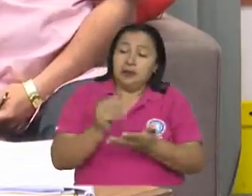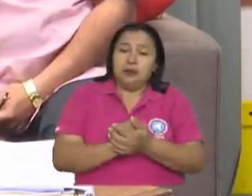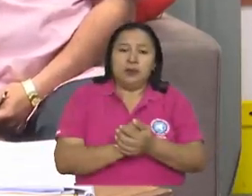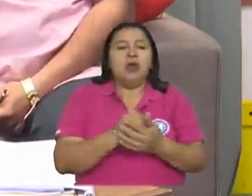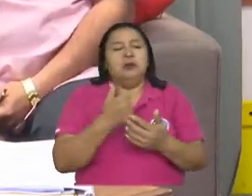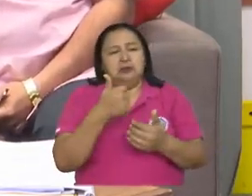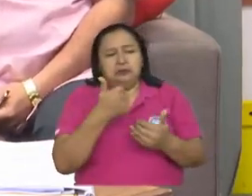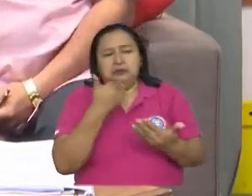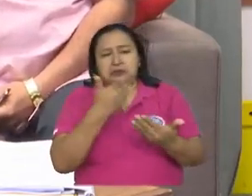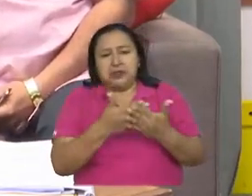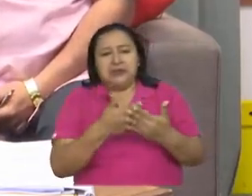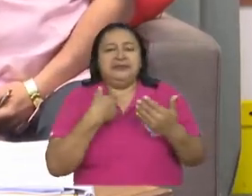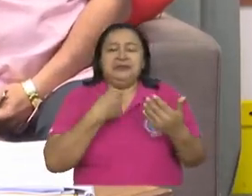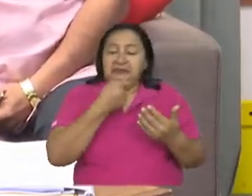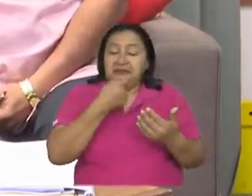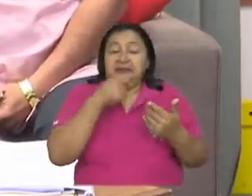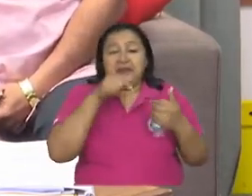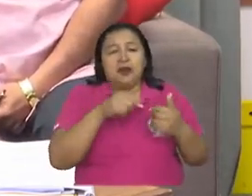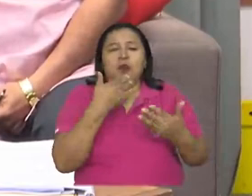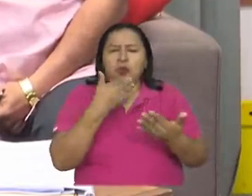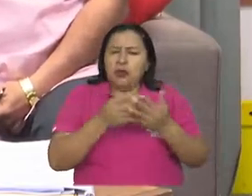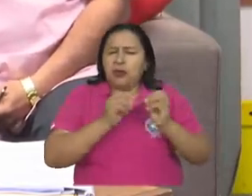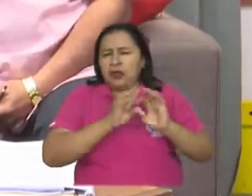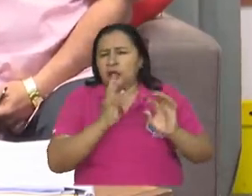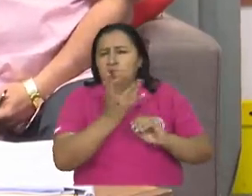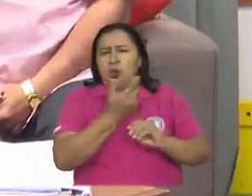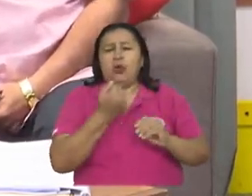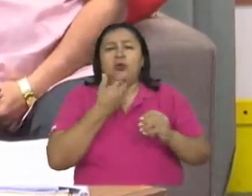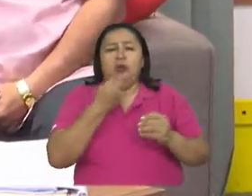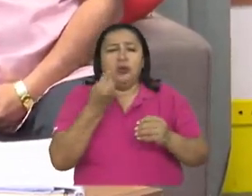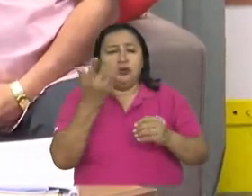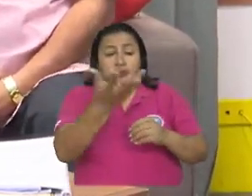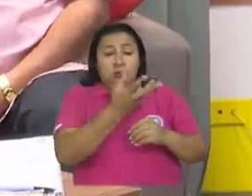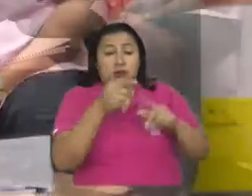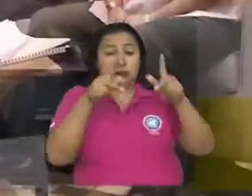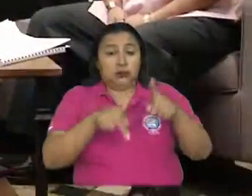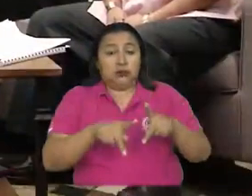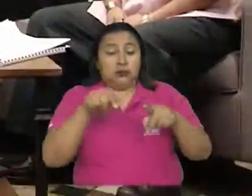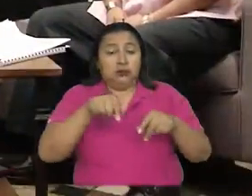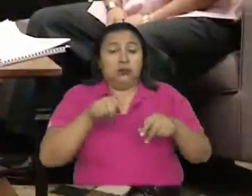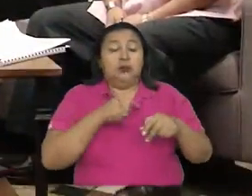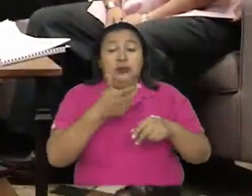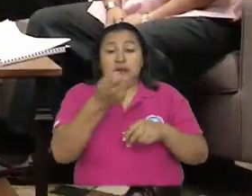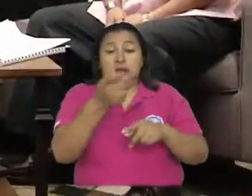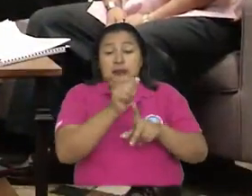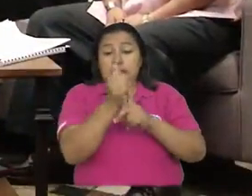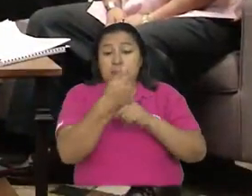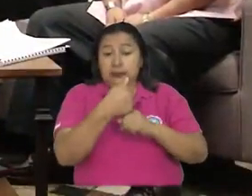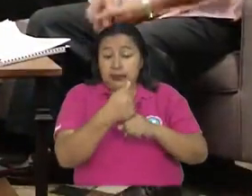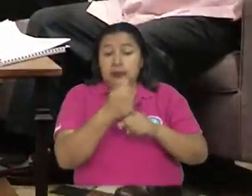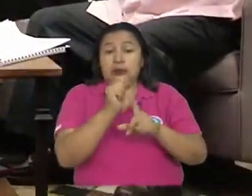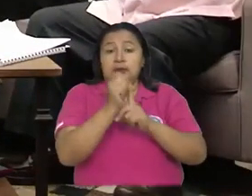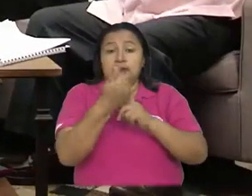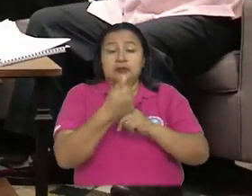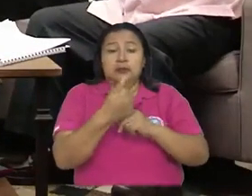gracias. Buenos días a todos. Buenos días a todos los muchachos aquí en el canal de la Asamblea.